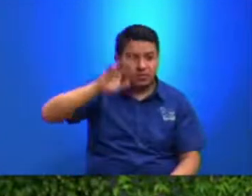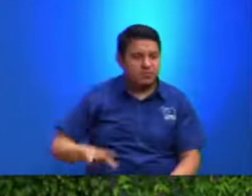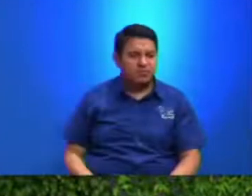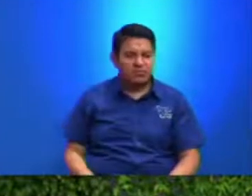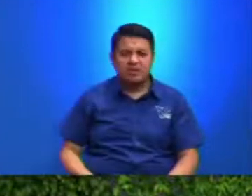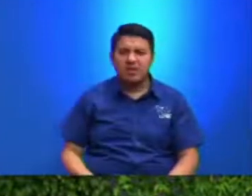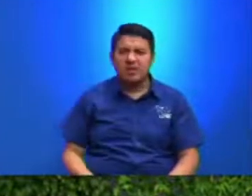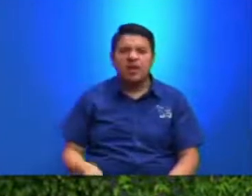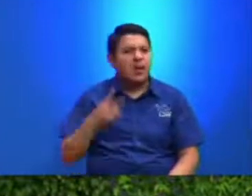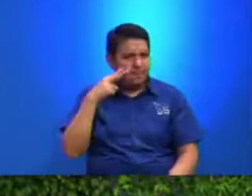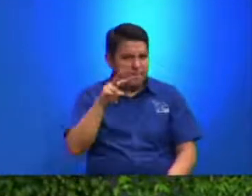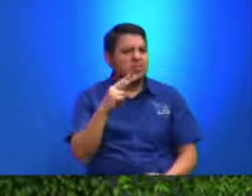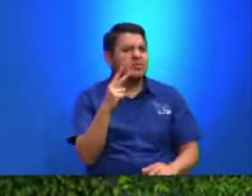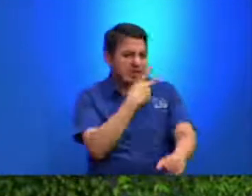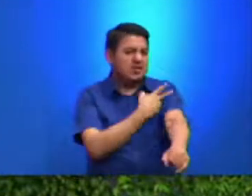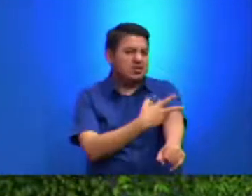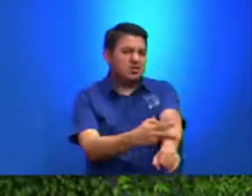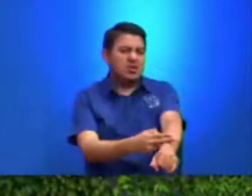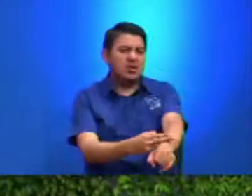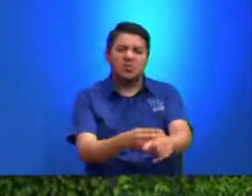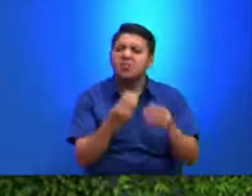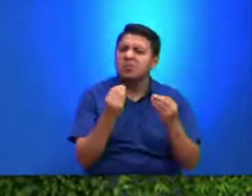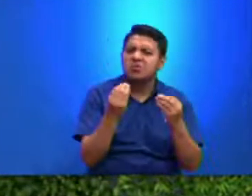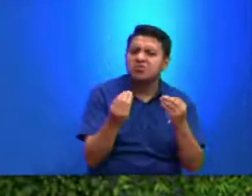de alguna manera, tenemos que salir de la tierra.